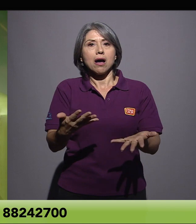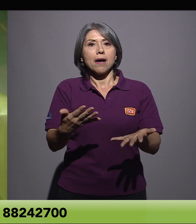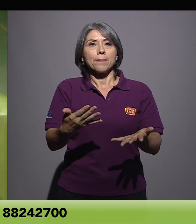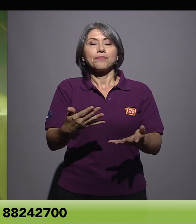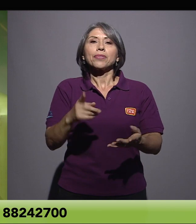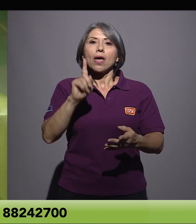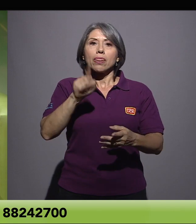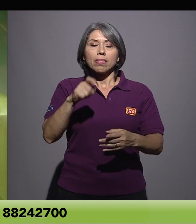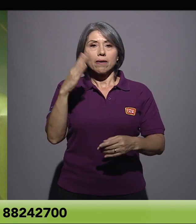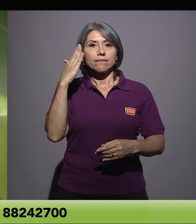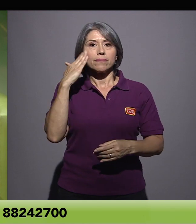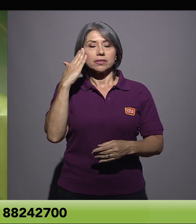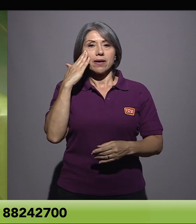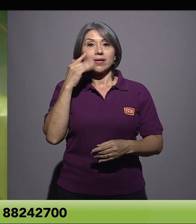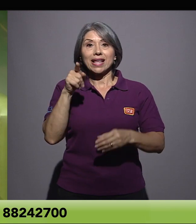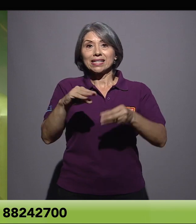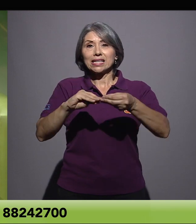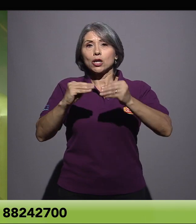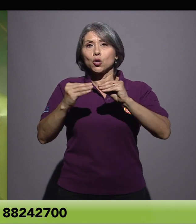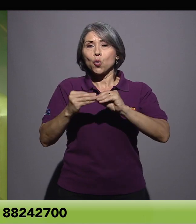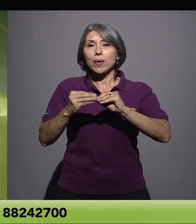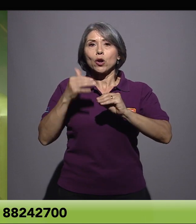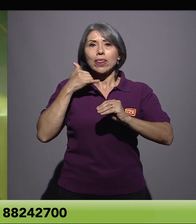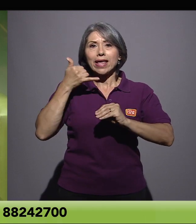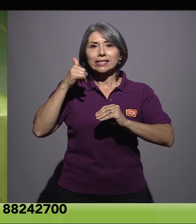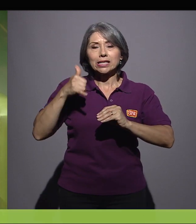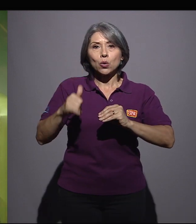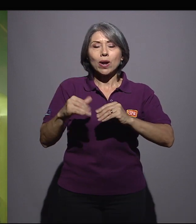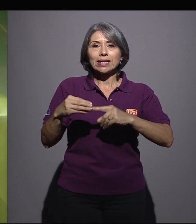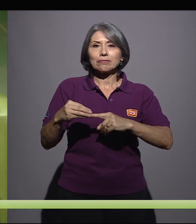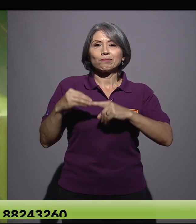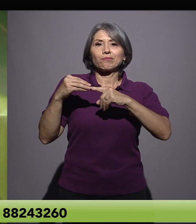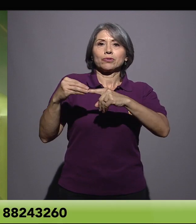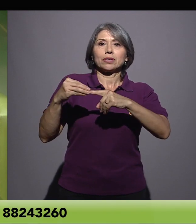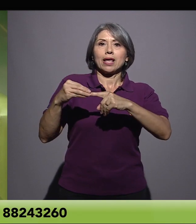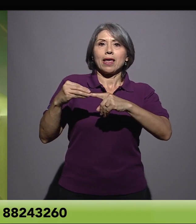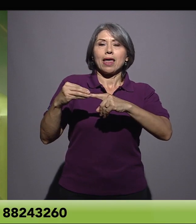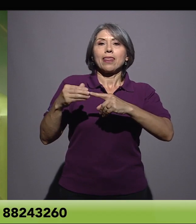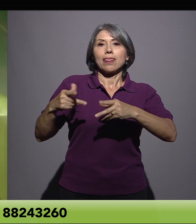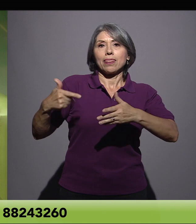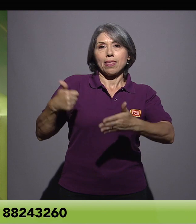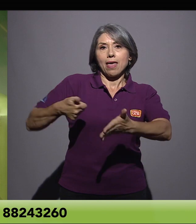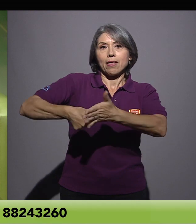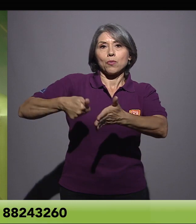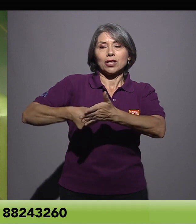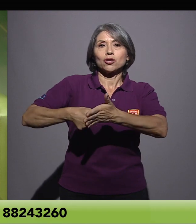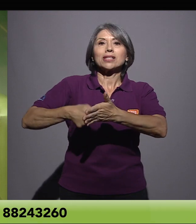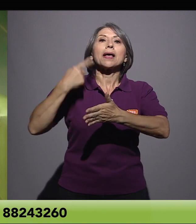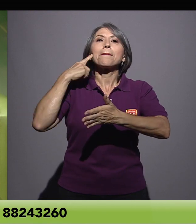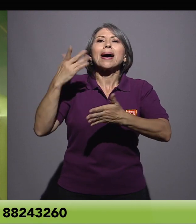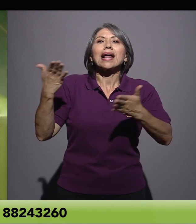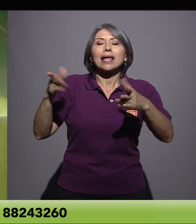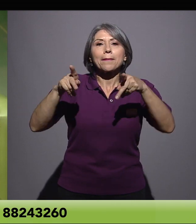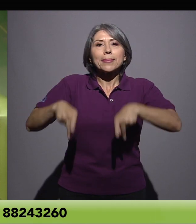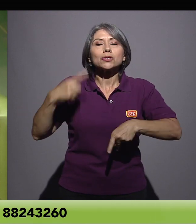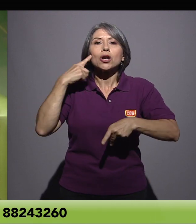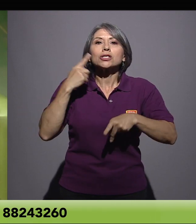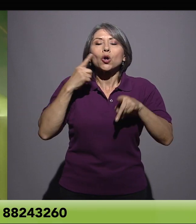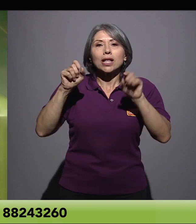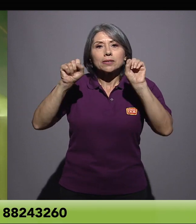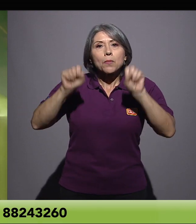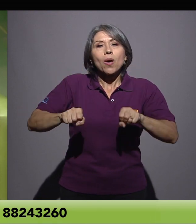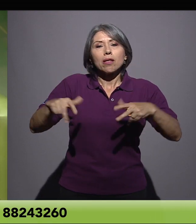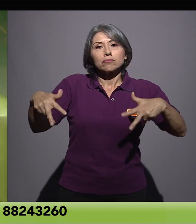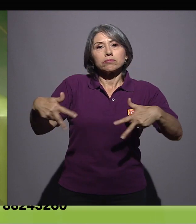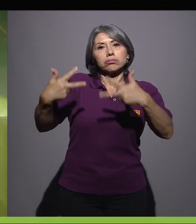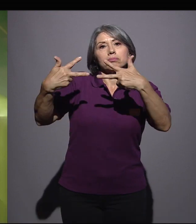en cuenta que es un número exclusivo para el día de las votaciones, para hacer videollamadas para personas sordas, y también pues insistirle